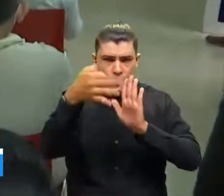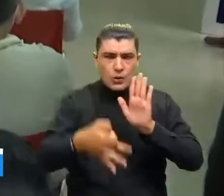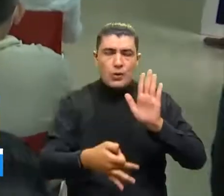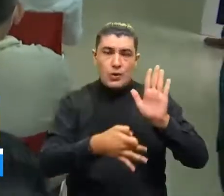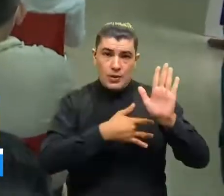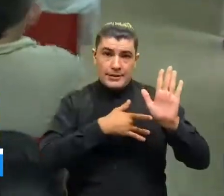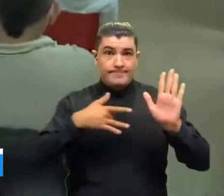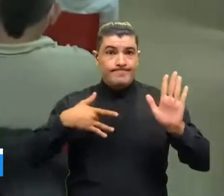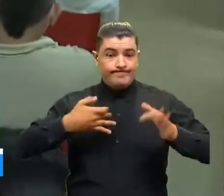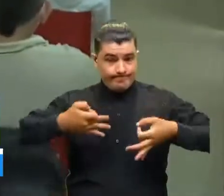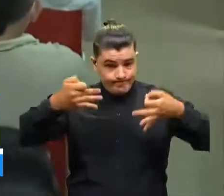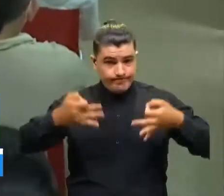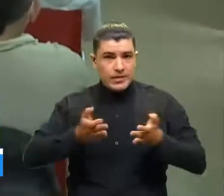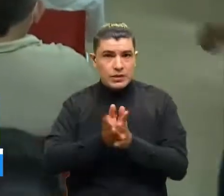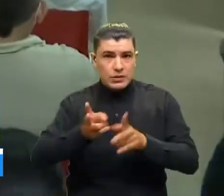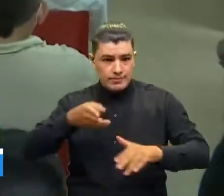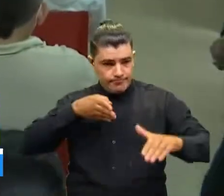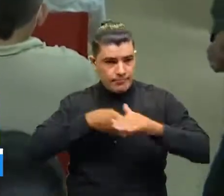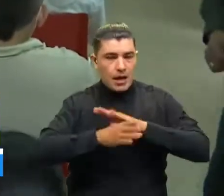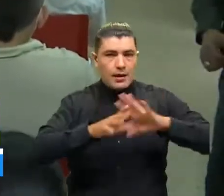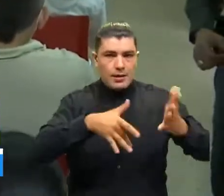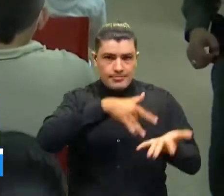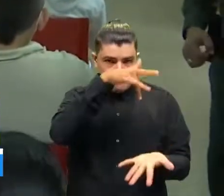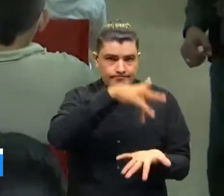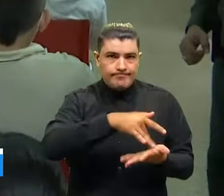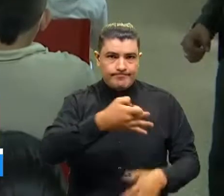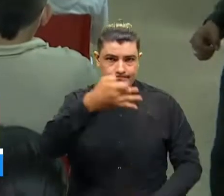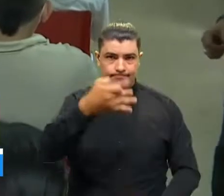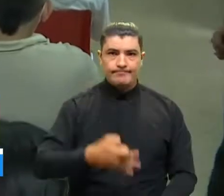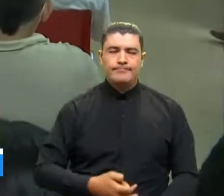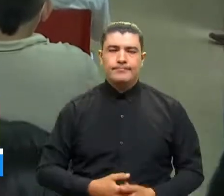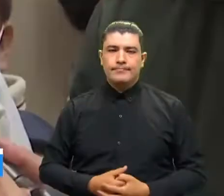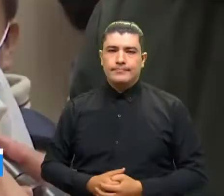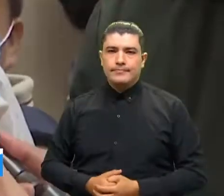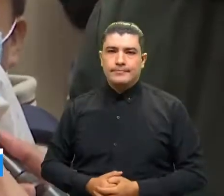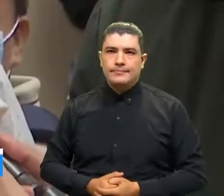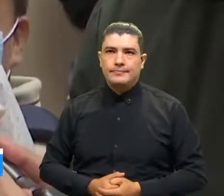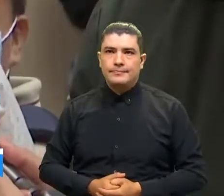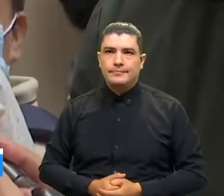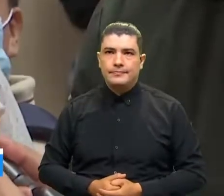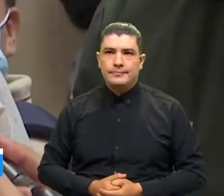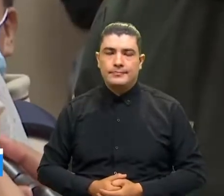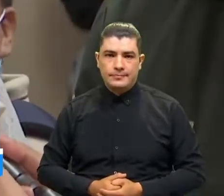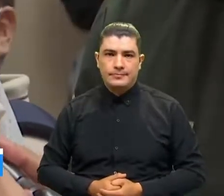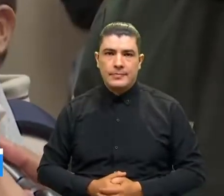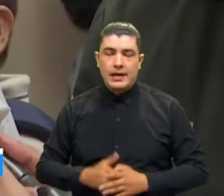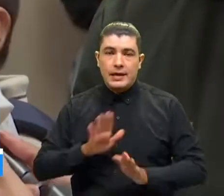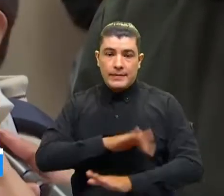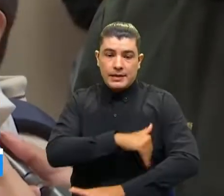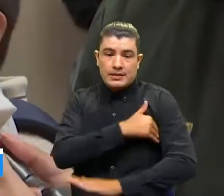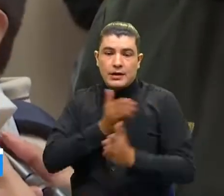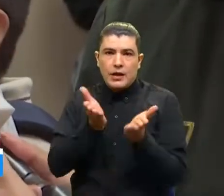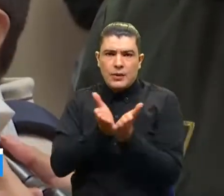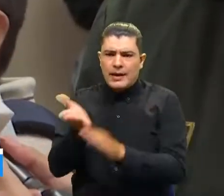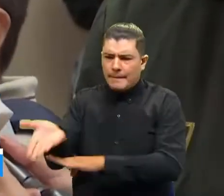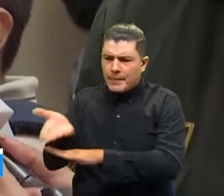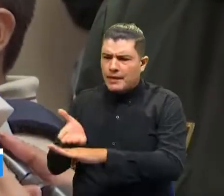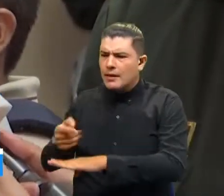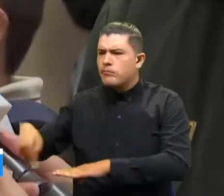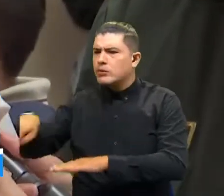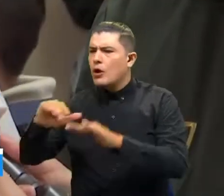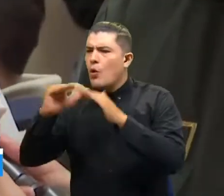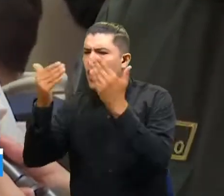medidas de bioseguridad exigidos por el ministerio de educación como lavado de manos la asepsia que debe